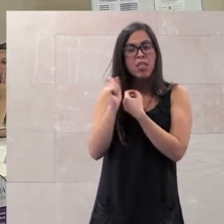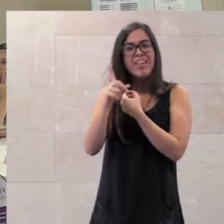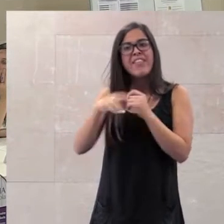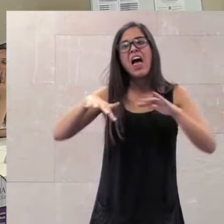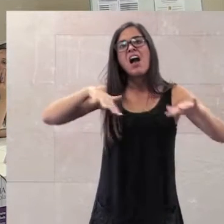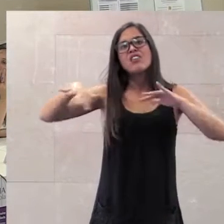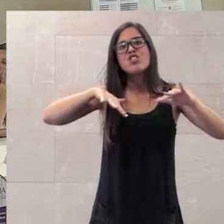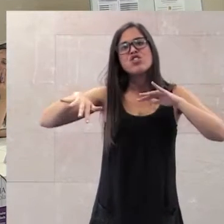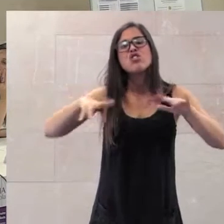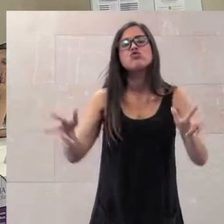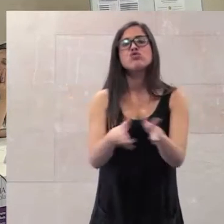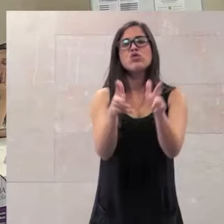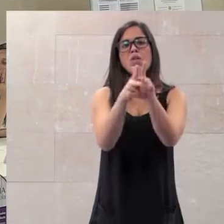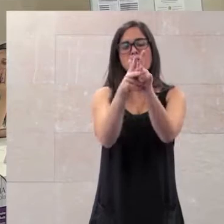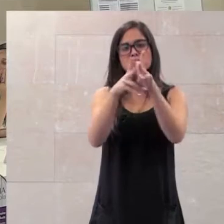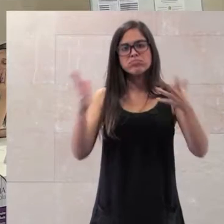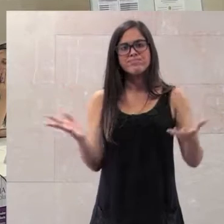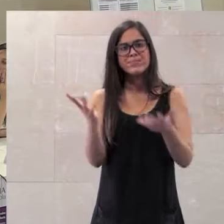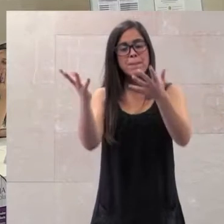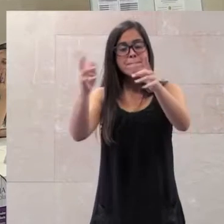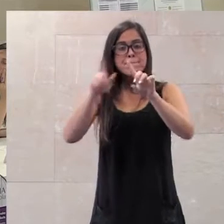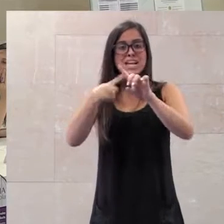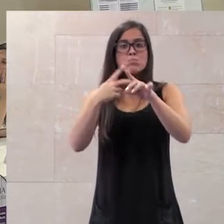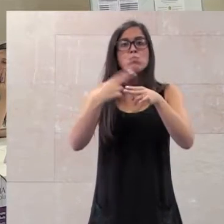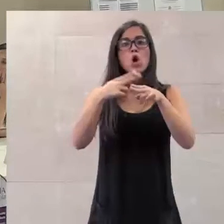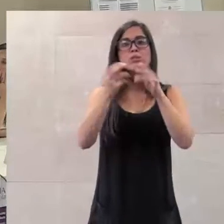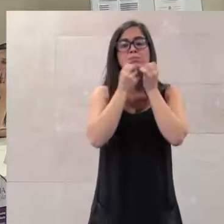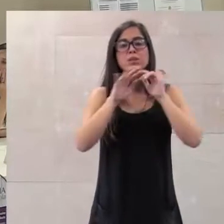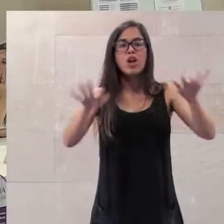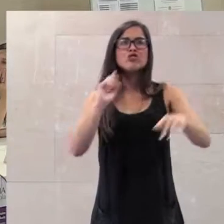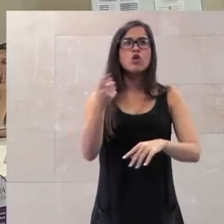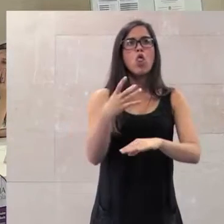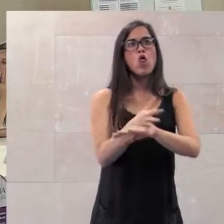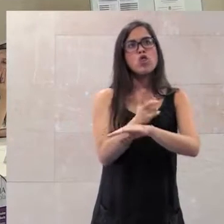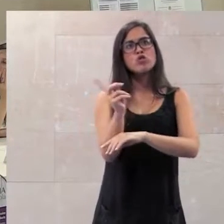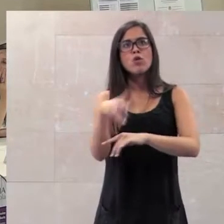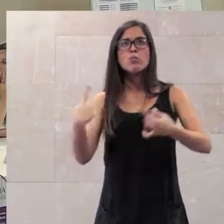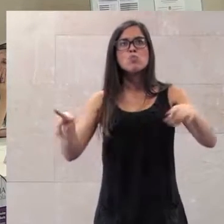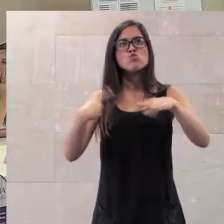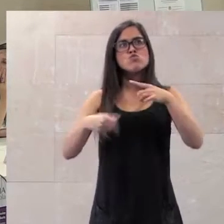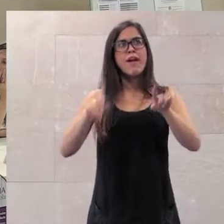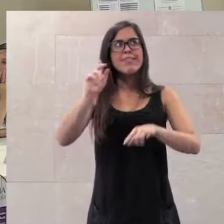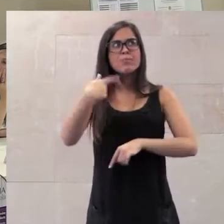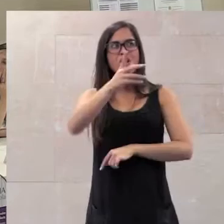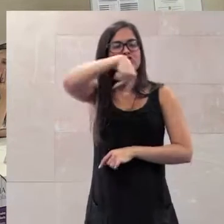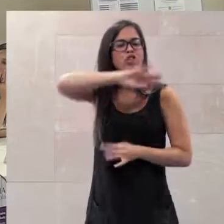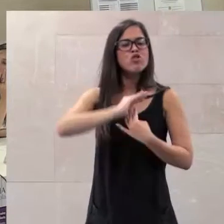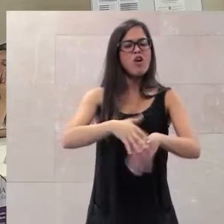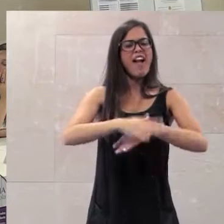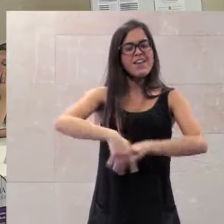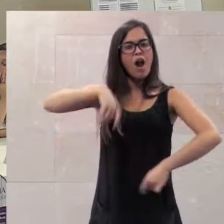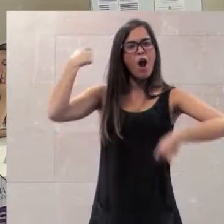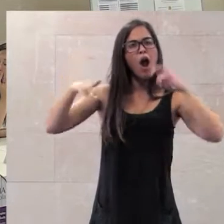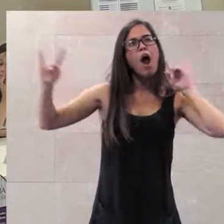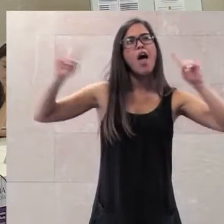acción social, desde la transformación y desde la incidencia política, ¿no? No es simplemente el ocio, sino a través de la música también vamos a ocupar la calle, vamos a hacer ruido